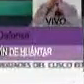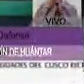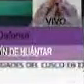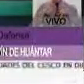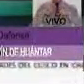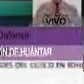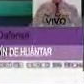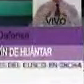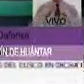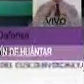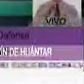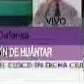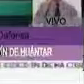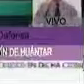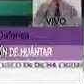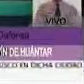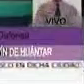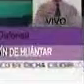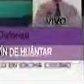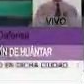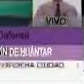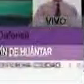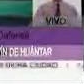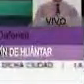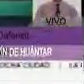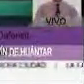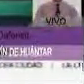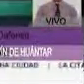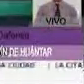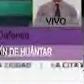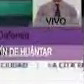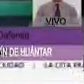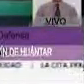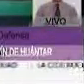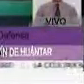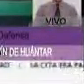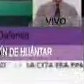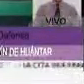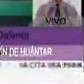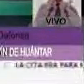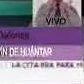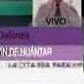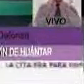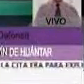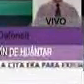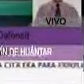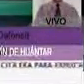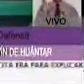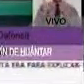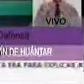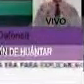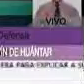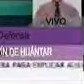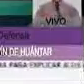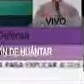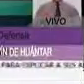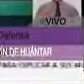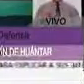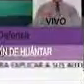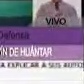y acatando lo dispuesto por el Poder Judicial. Y en temas recientes, en donde como ministro de